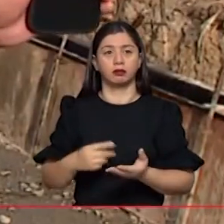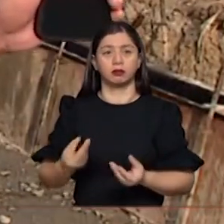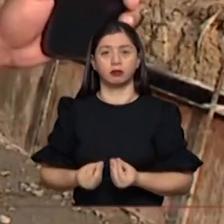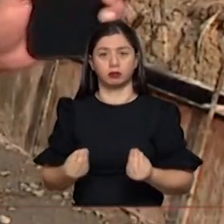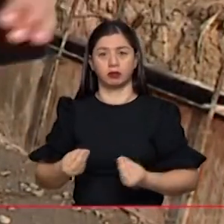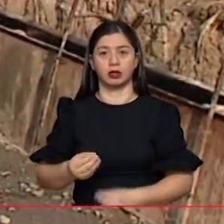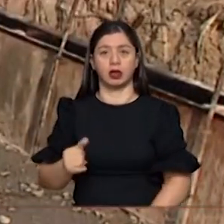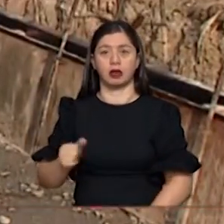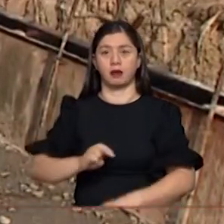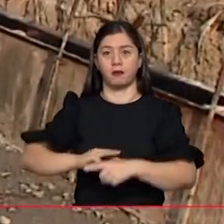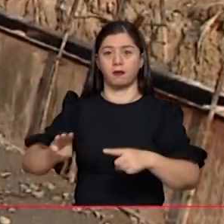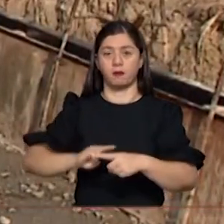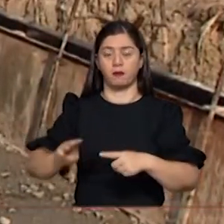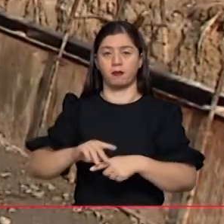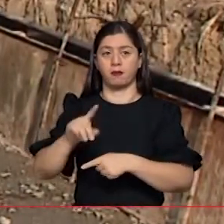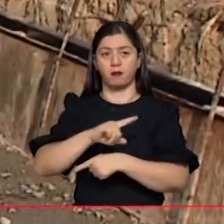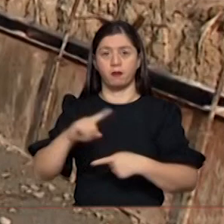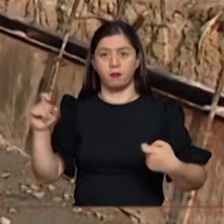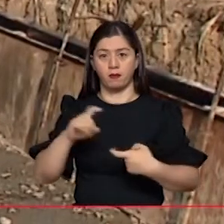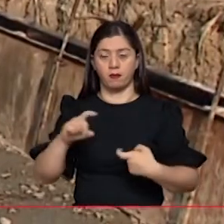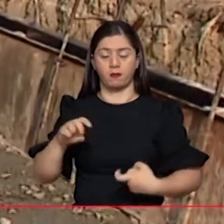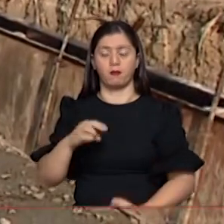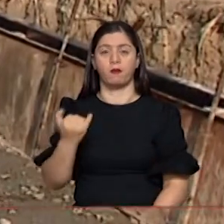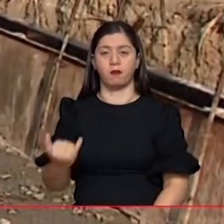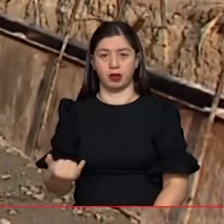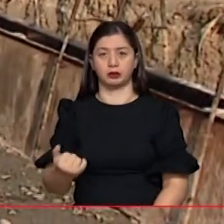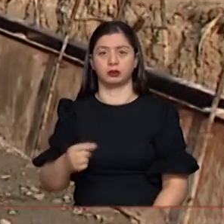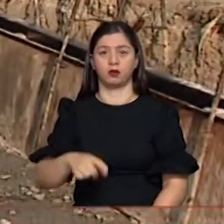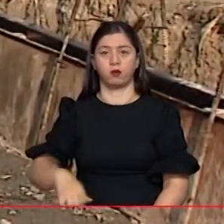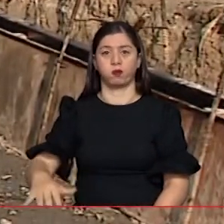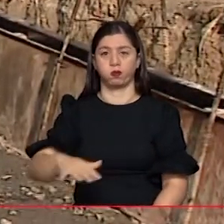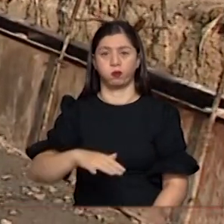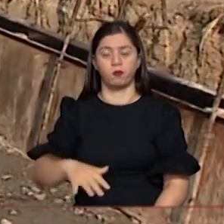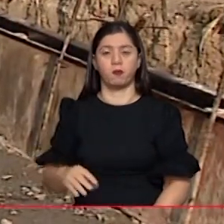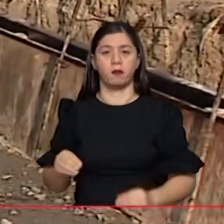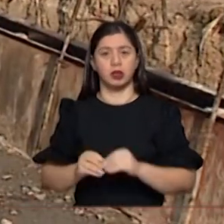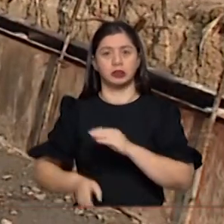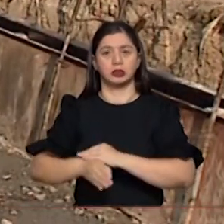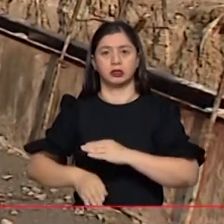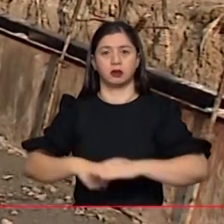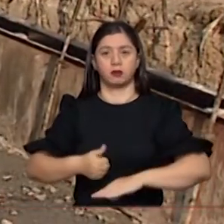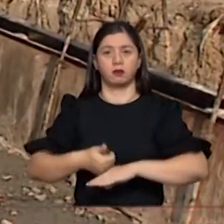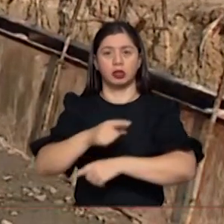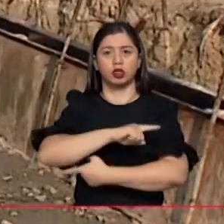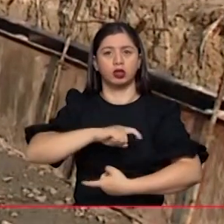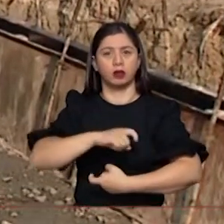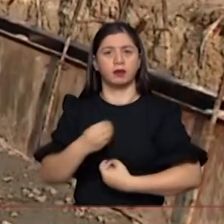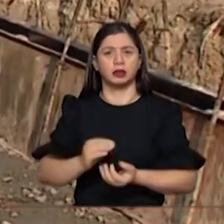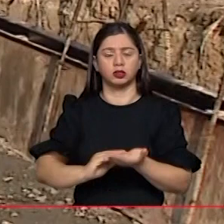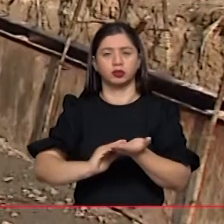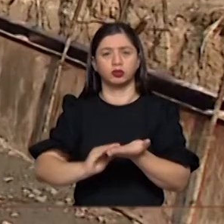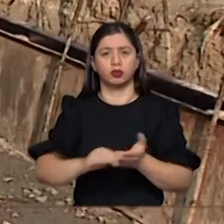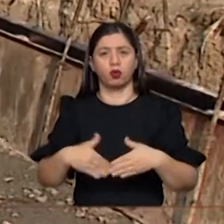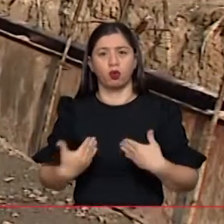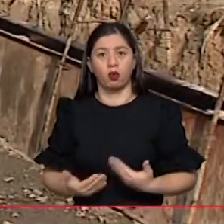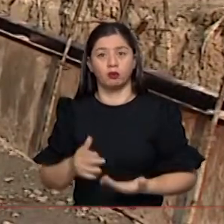de HIT Masivo, uno de los operadores del sistema de transporte masivo de la ciudad, con las directivas de Metro Cali, esto para buscar salidas